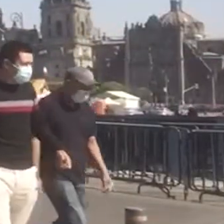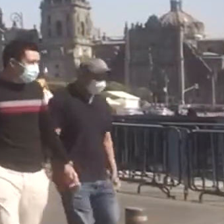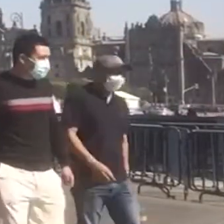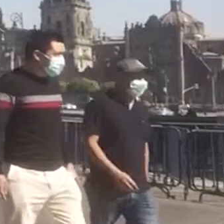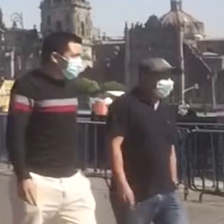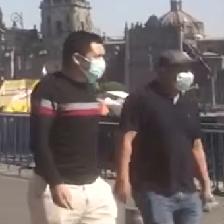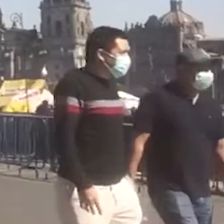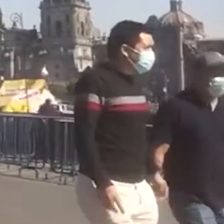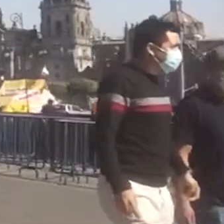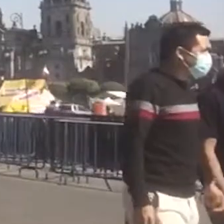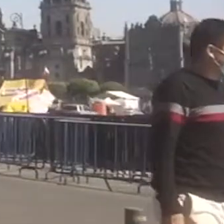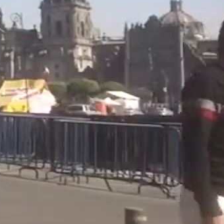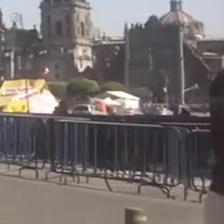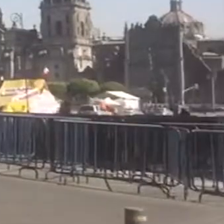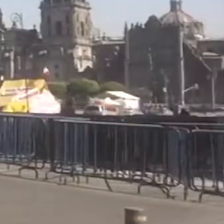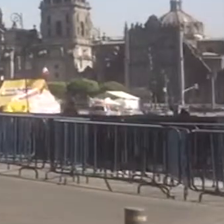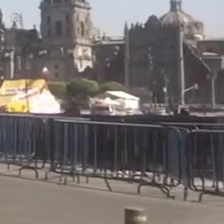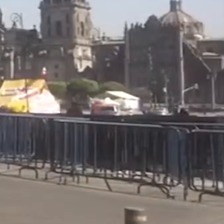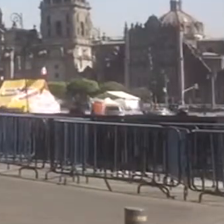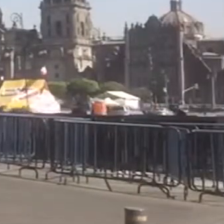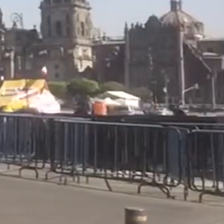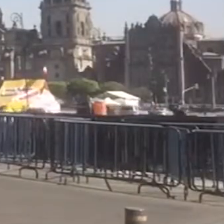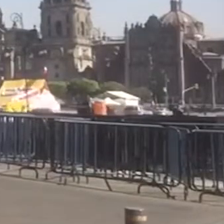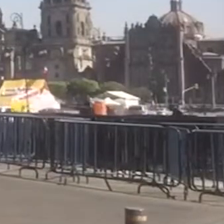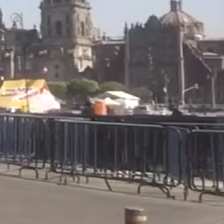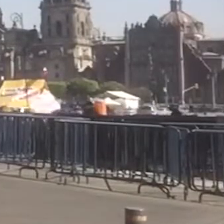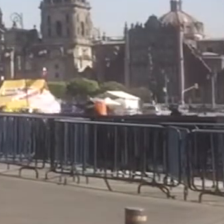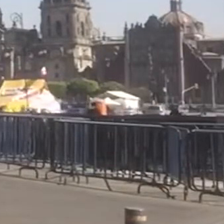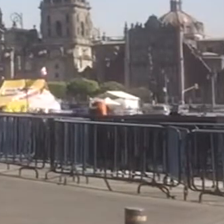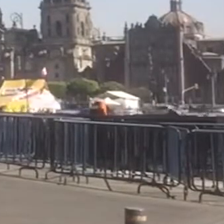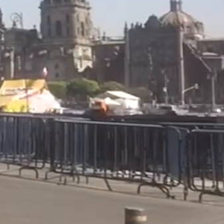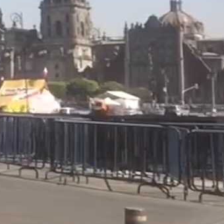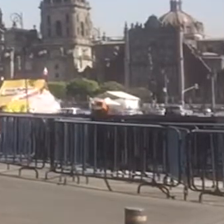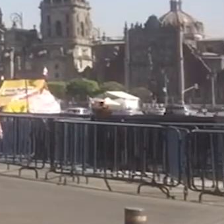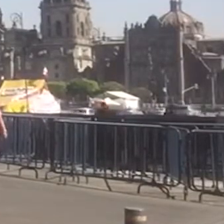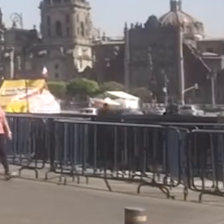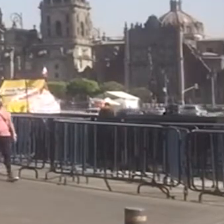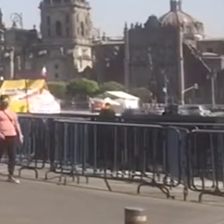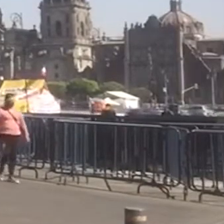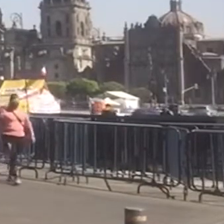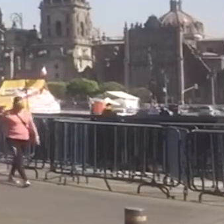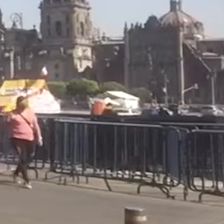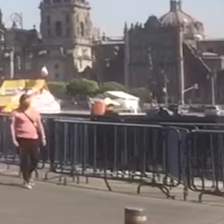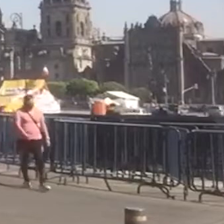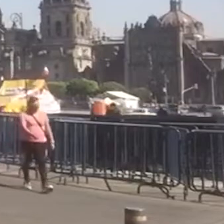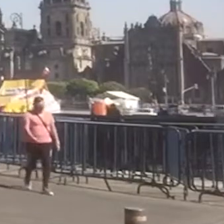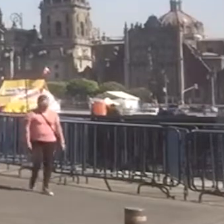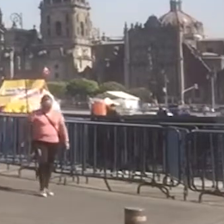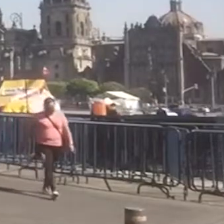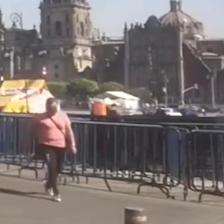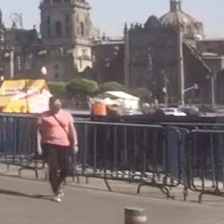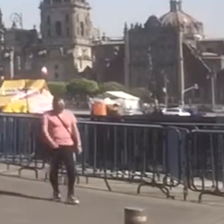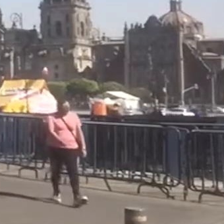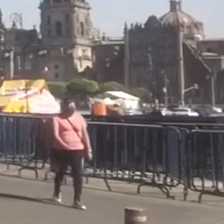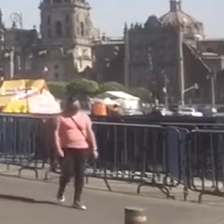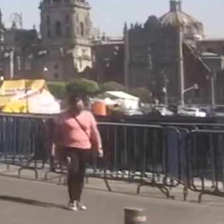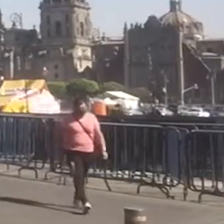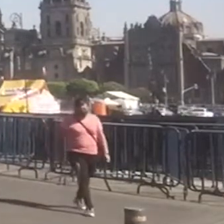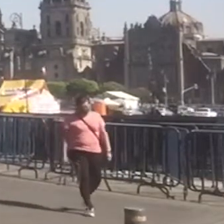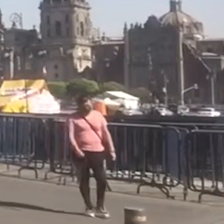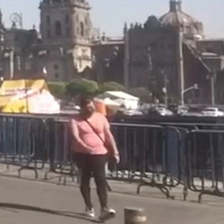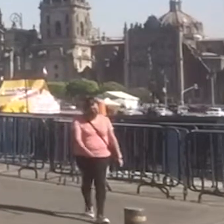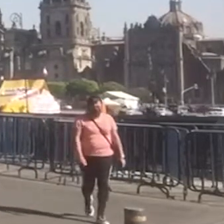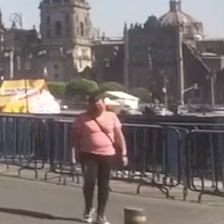hizo un enlace hasta la terminal 1 del Aeropuerto Internacional de la Ciudad de México, donde habló Luis López Ridaura, el director de